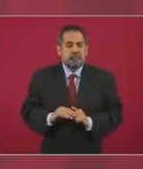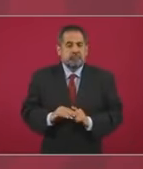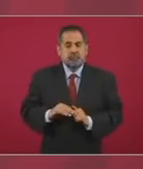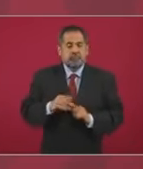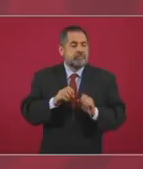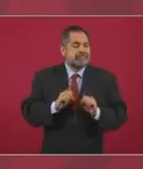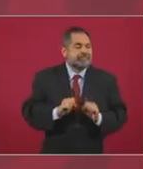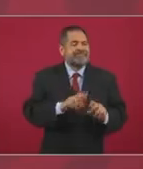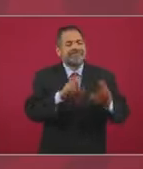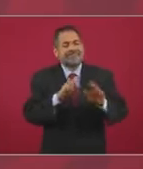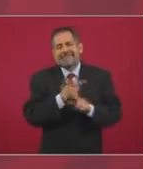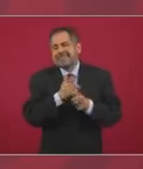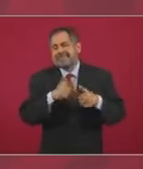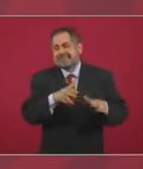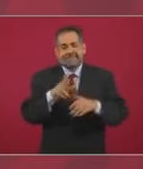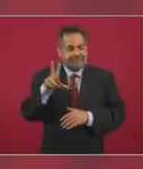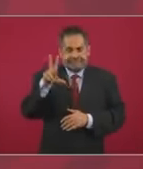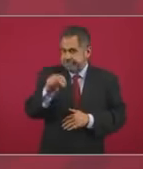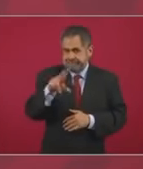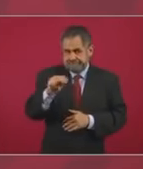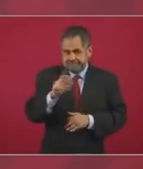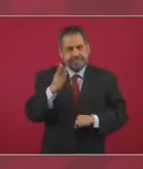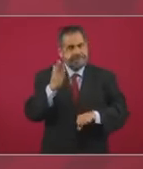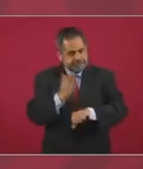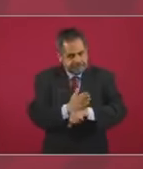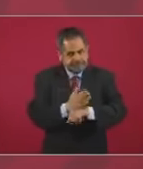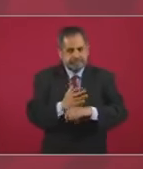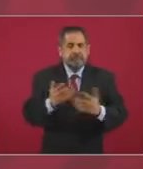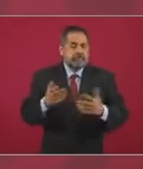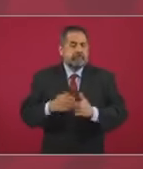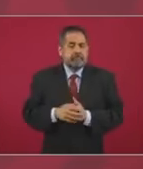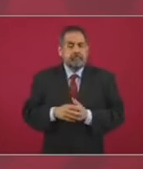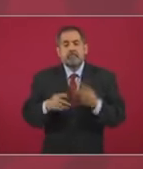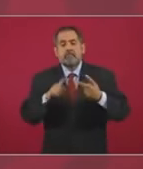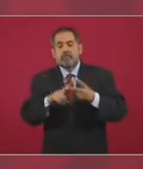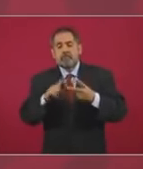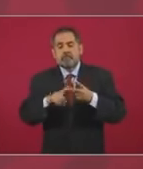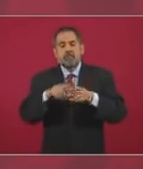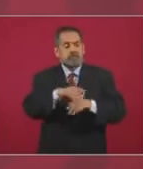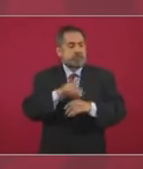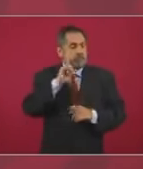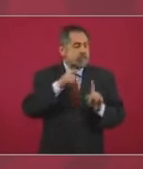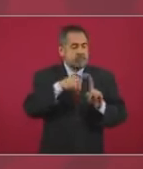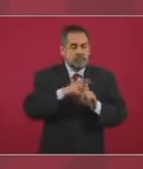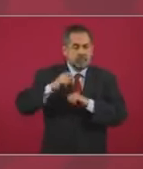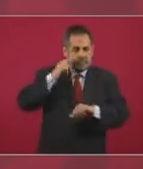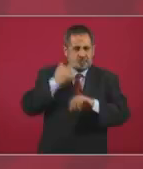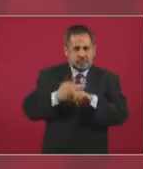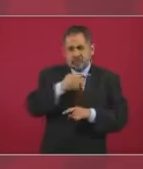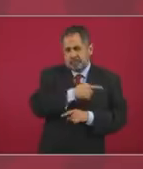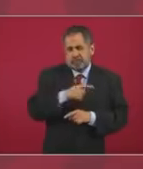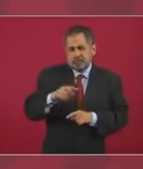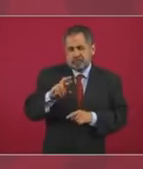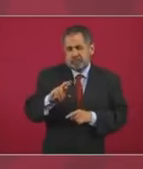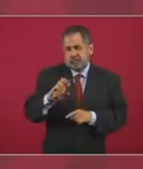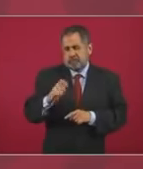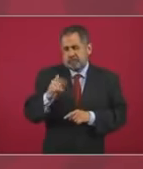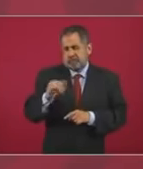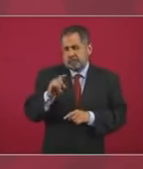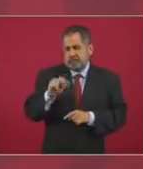impunidad para nadie. Lo segundo que plantea sobre la regidora, en efecto, aquí se hizo esa